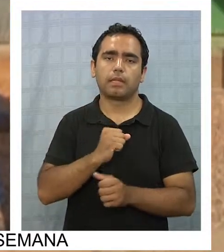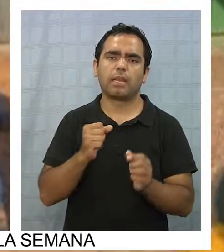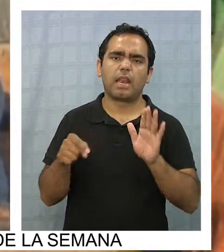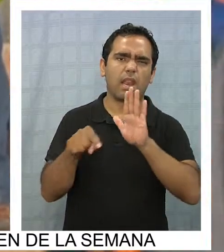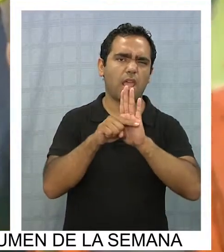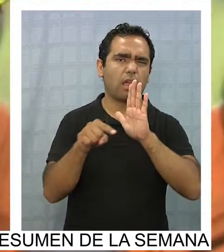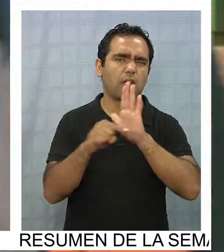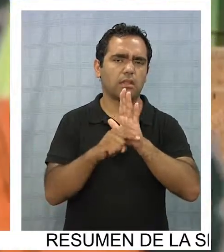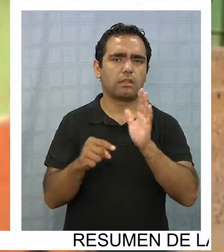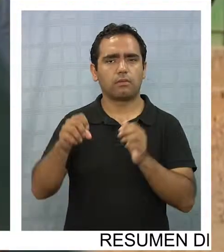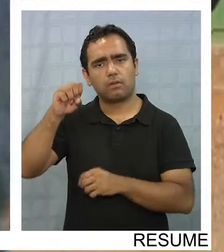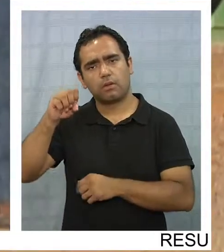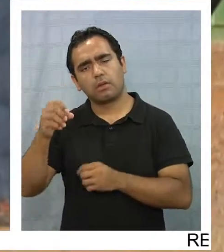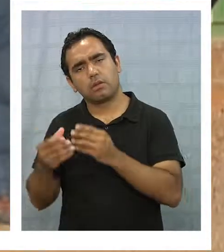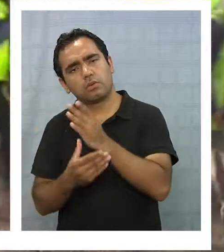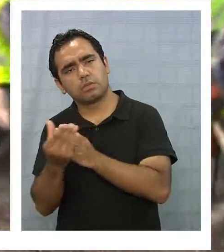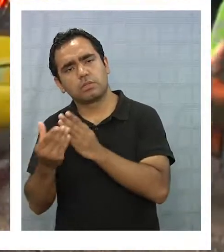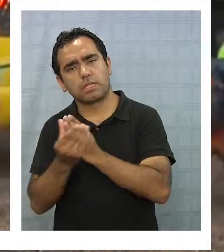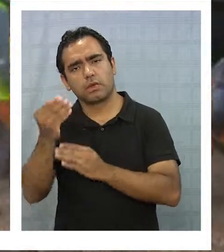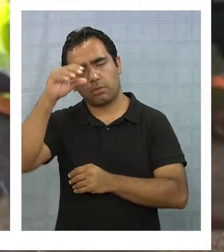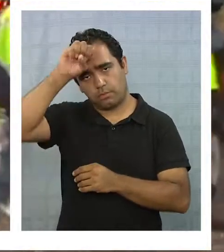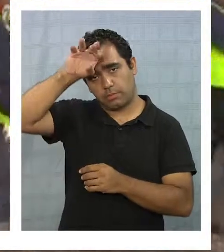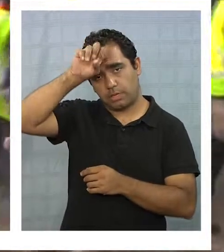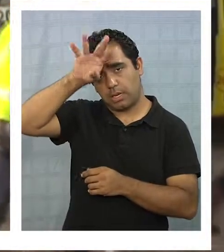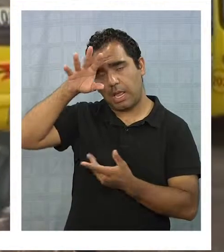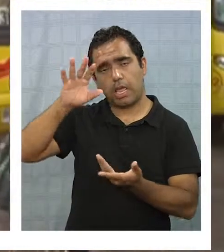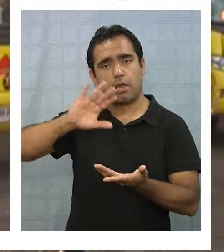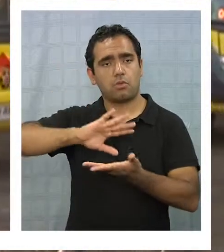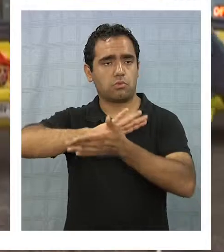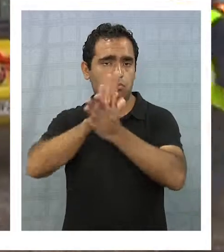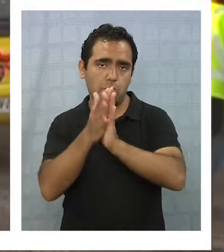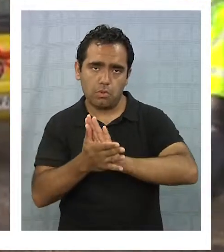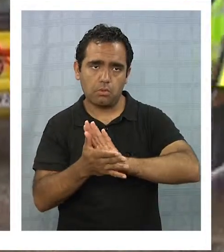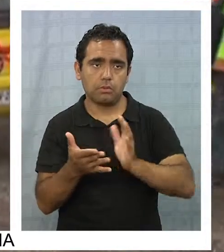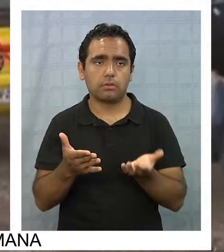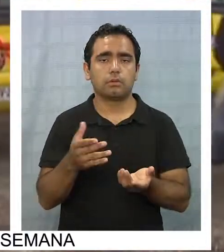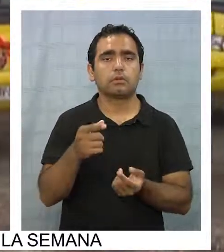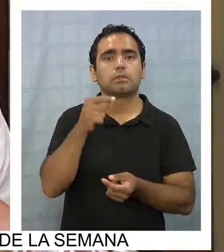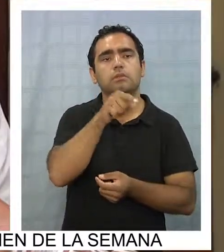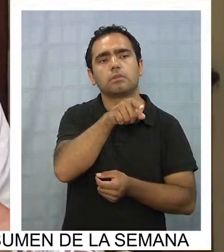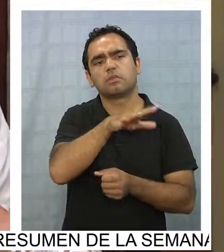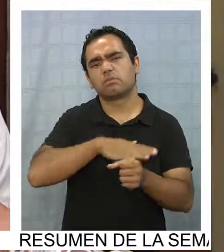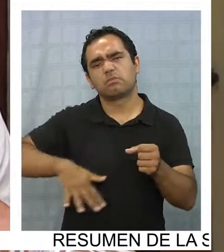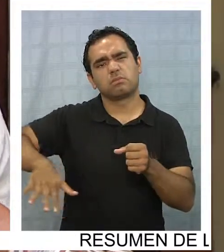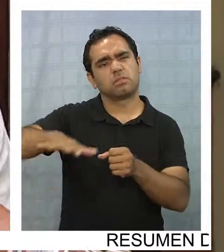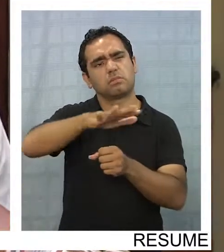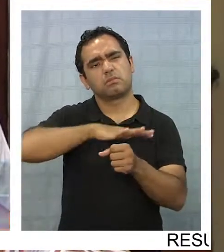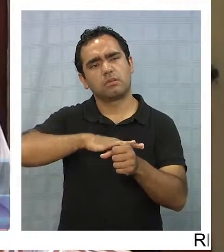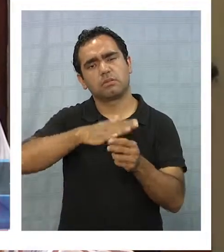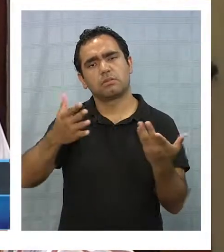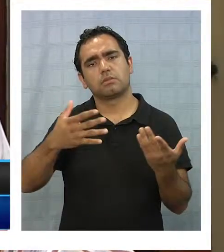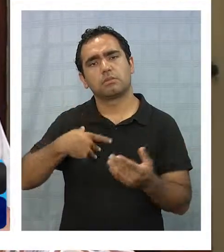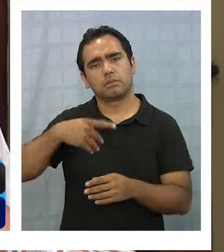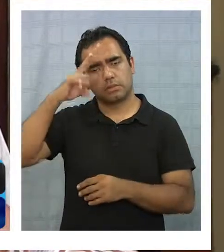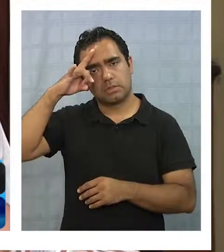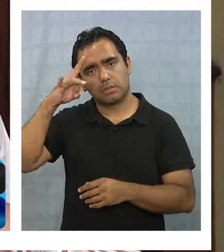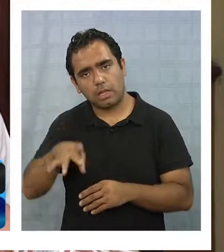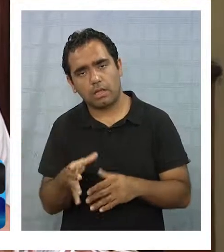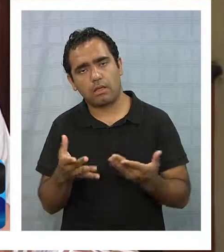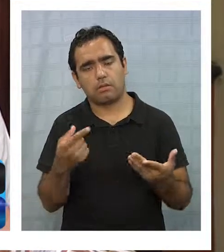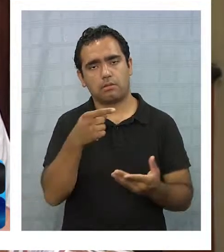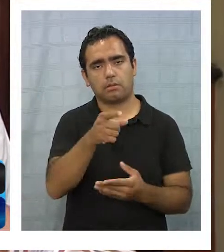mineras, el Consejo Minero y todo lo que implica no están exentos de eso. O sea, también todos esos factores influyen que finalmente arrojan estas cifras